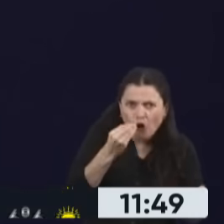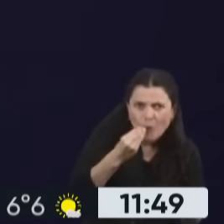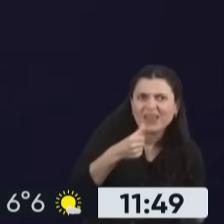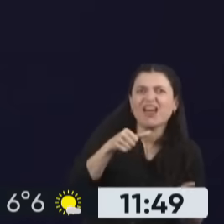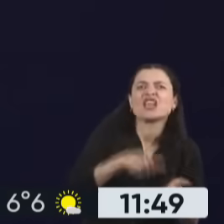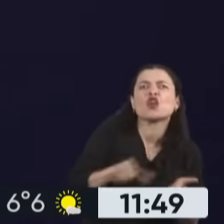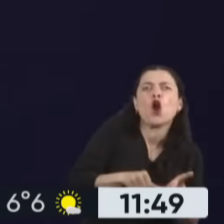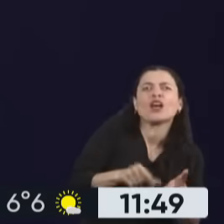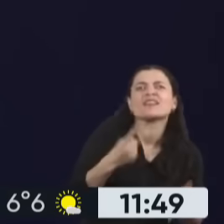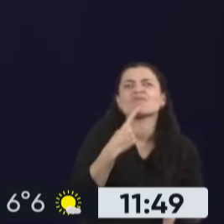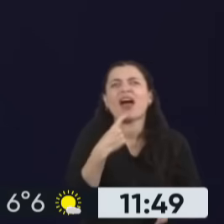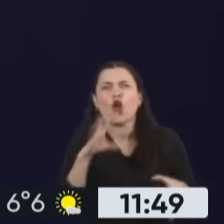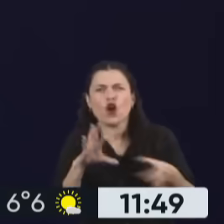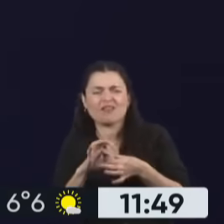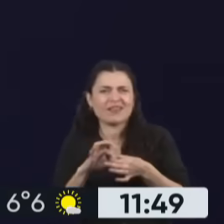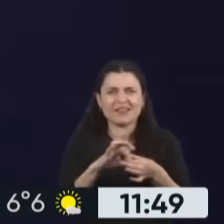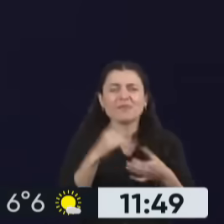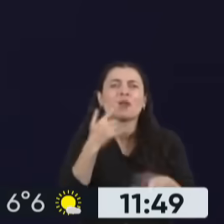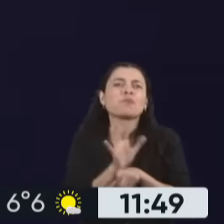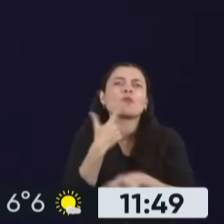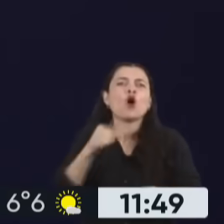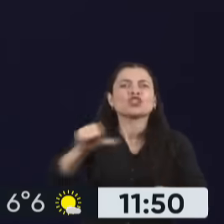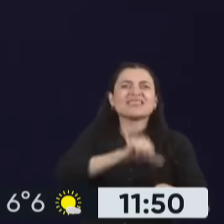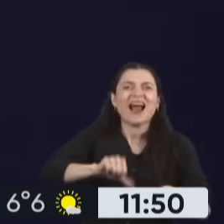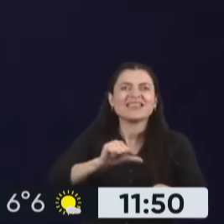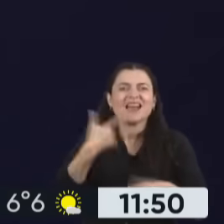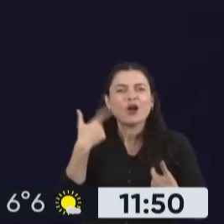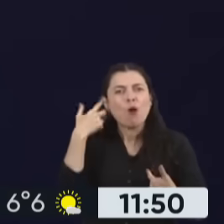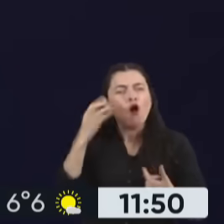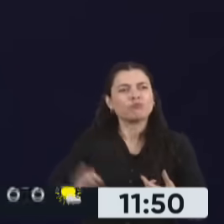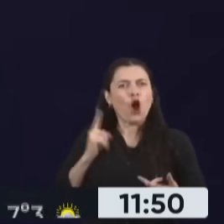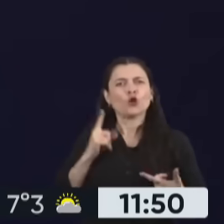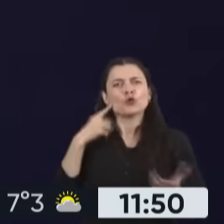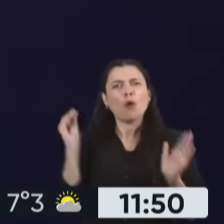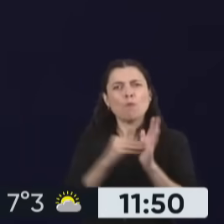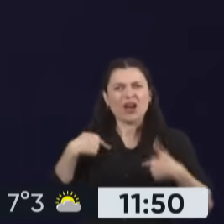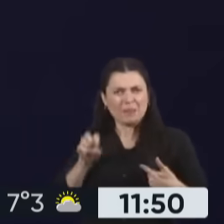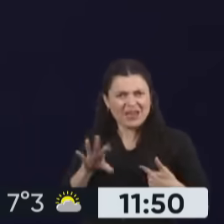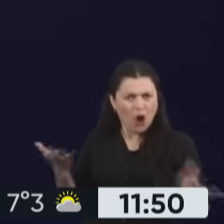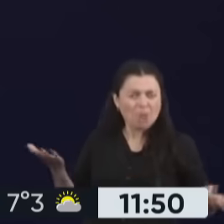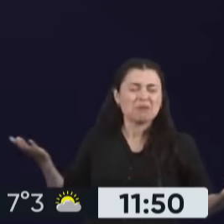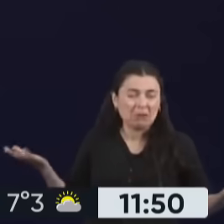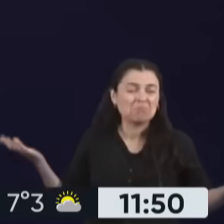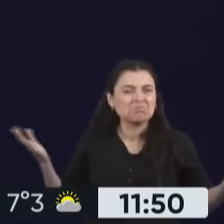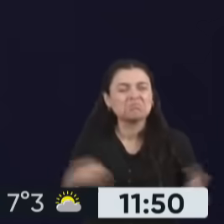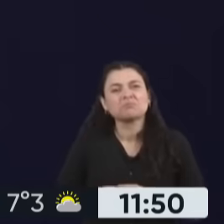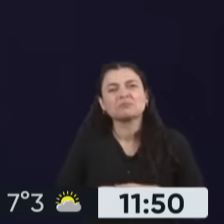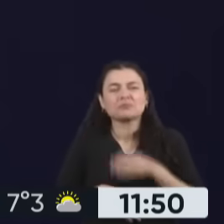mediodía? Bueno, agradezco tener un nombre de salsa en mi haber, además de todas las otras cuestiones.